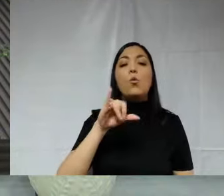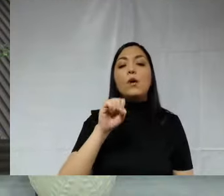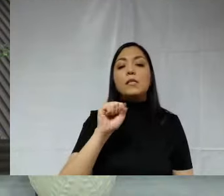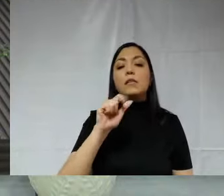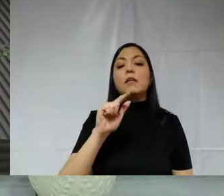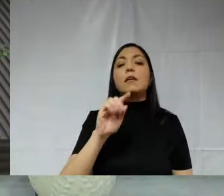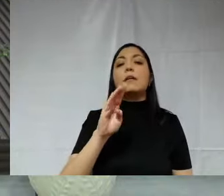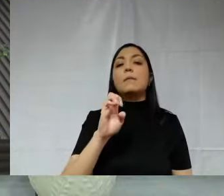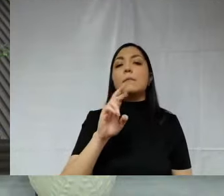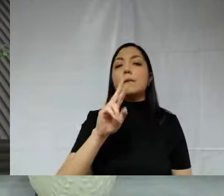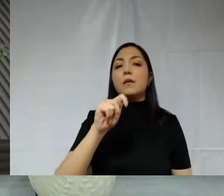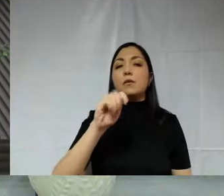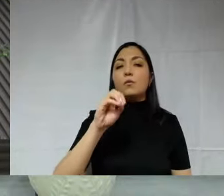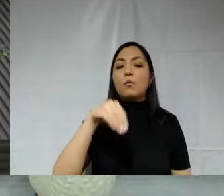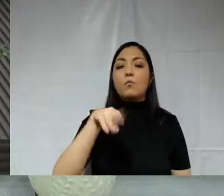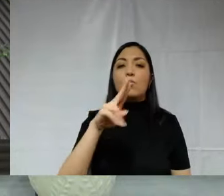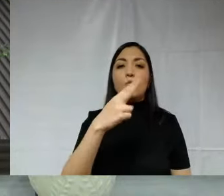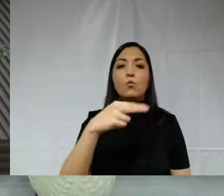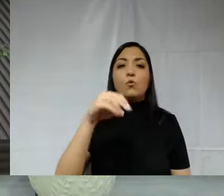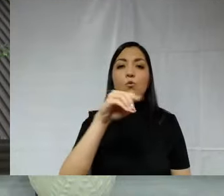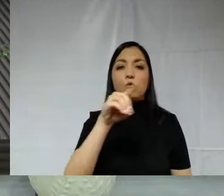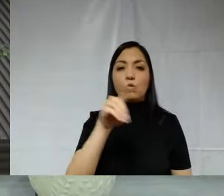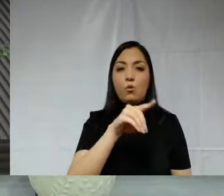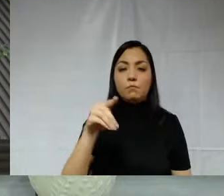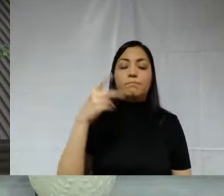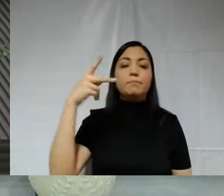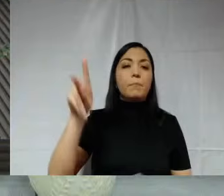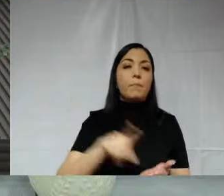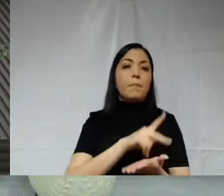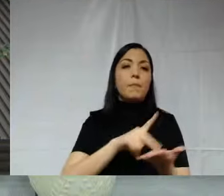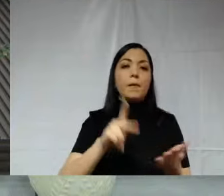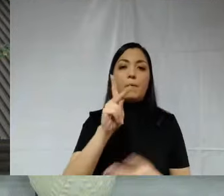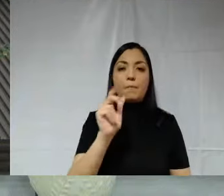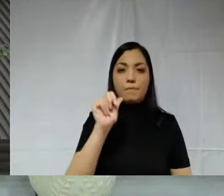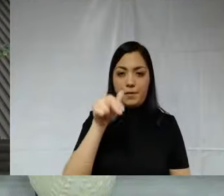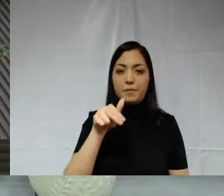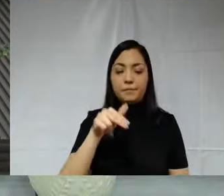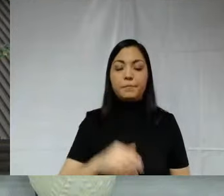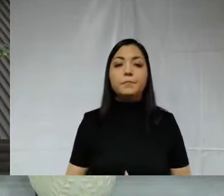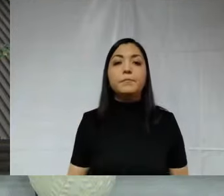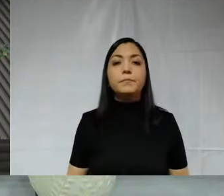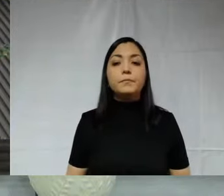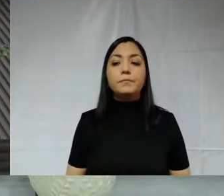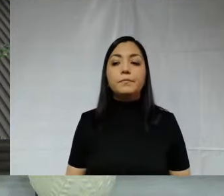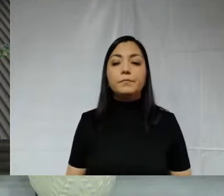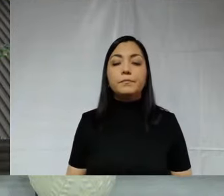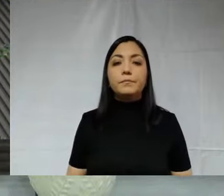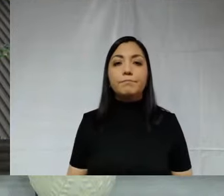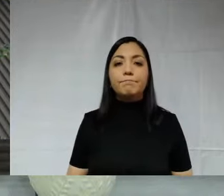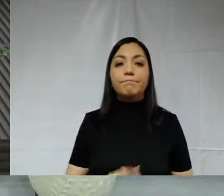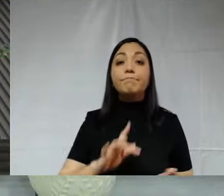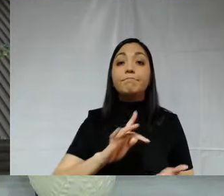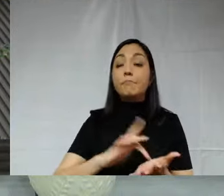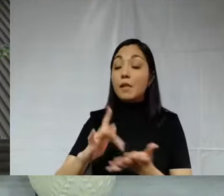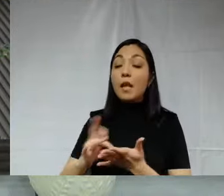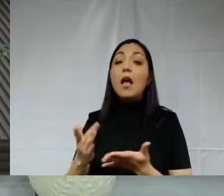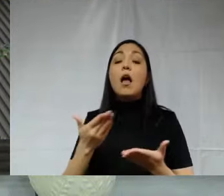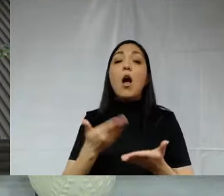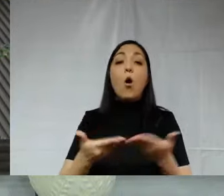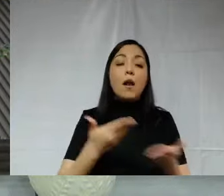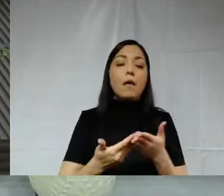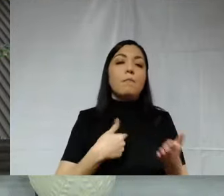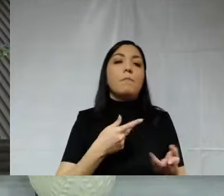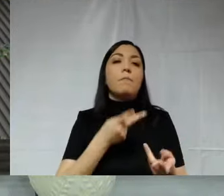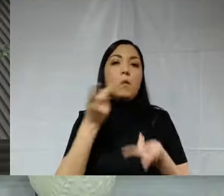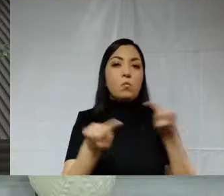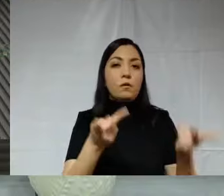Nacional someto a consideración consejeras y consejeros electorales en votación económica les consulto si se aprueba la solicitud en los términos